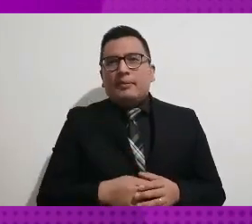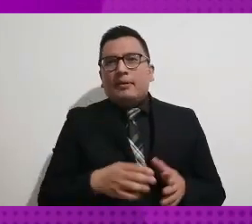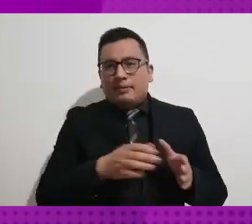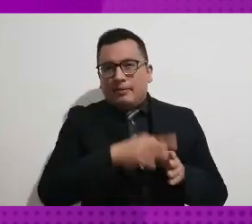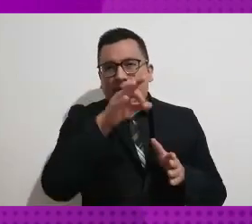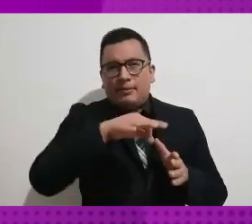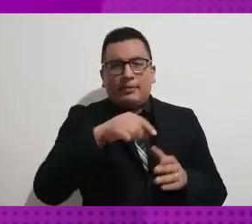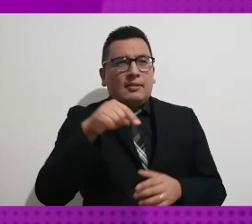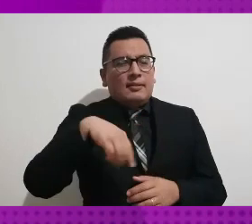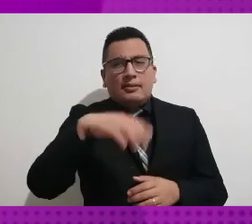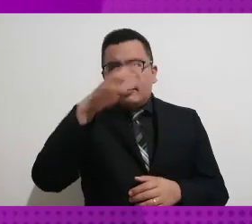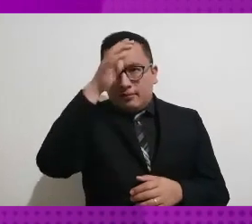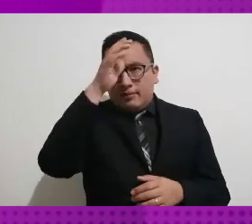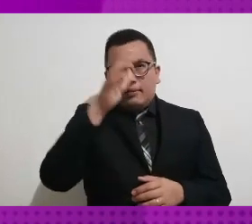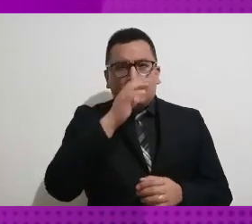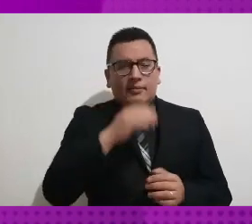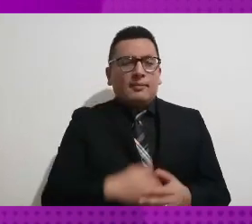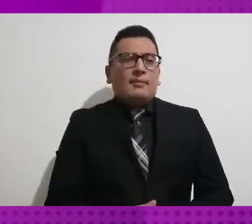los únicos